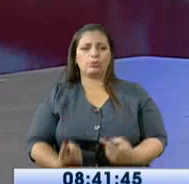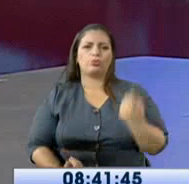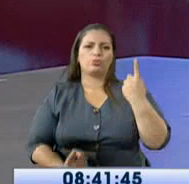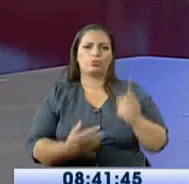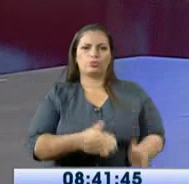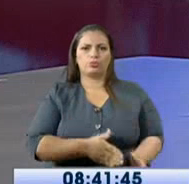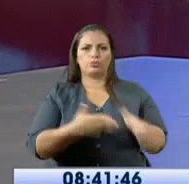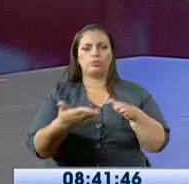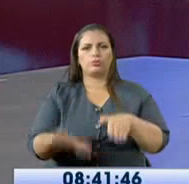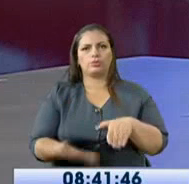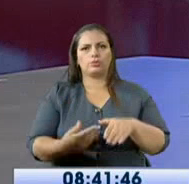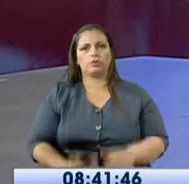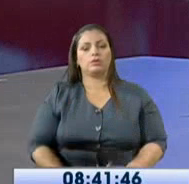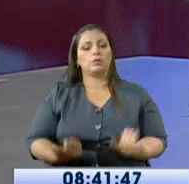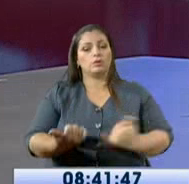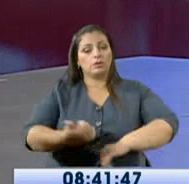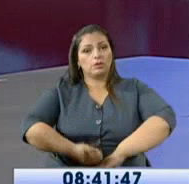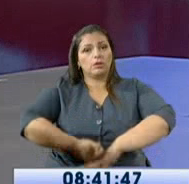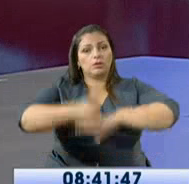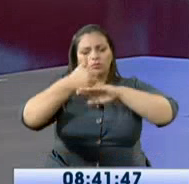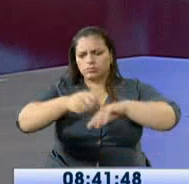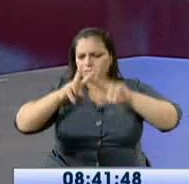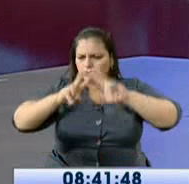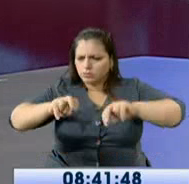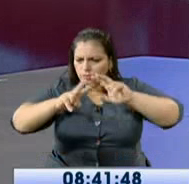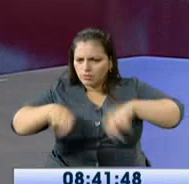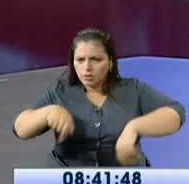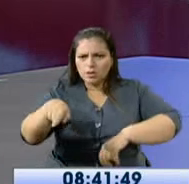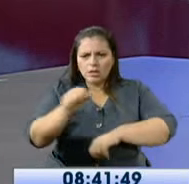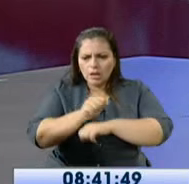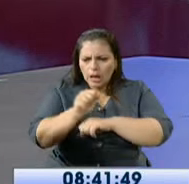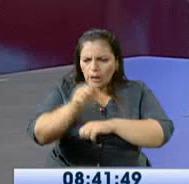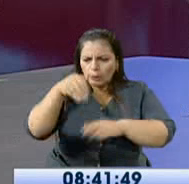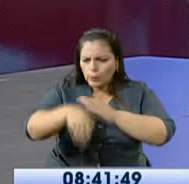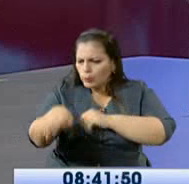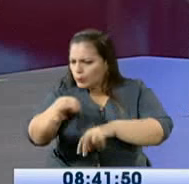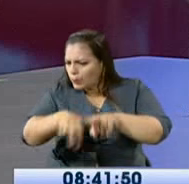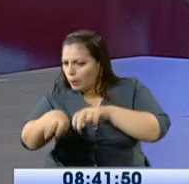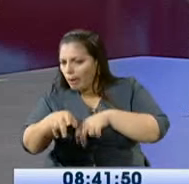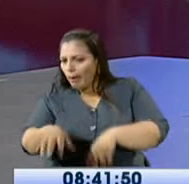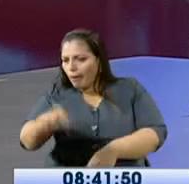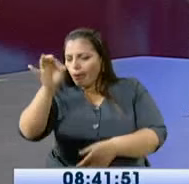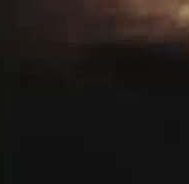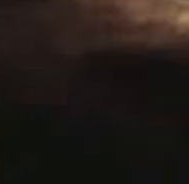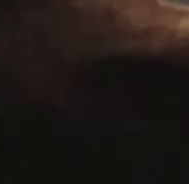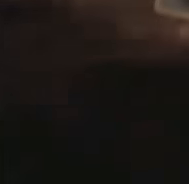investigaron y encontraron botellas de licor dentro del automotor.